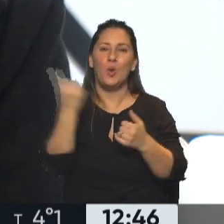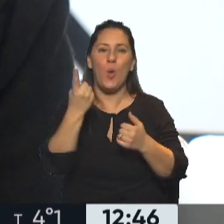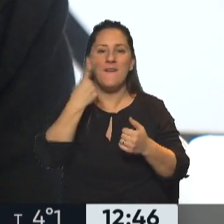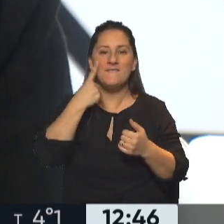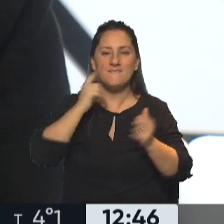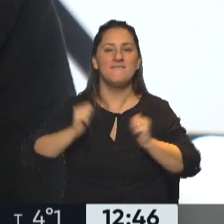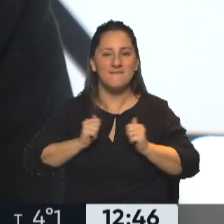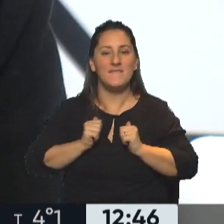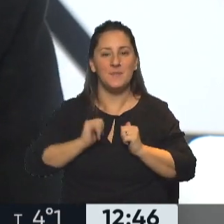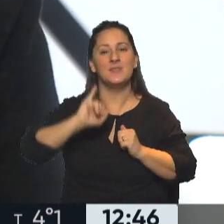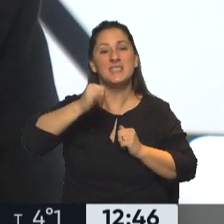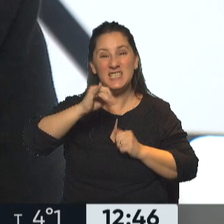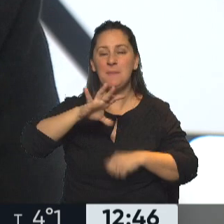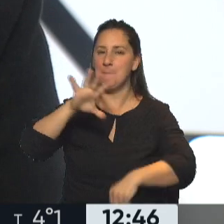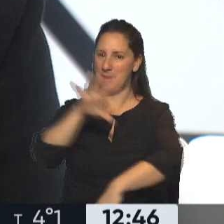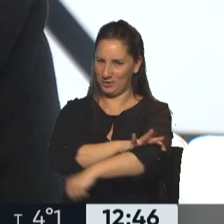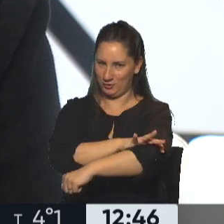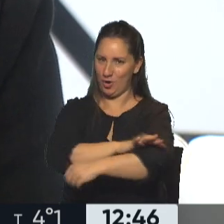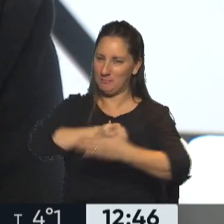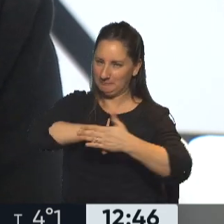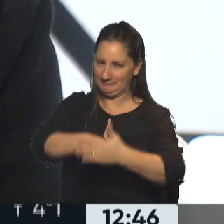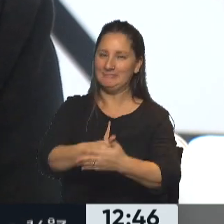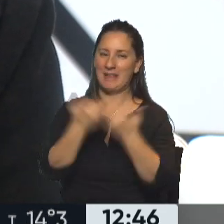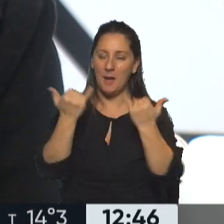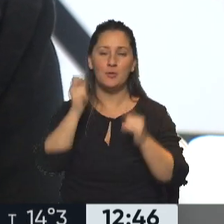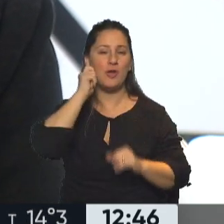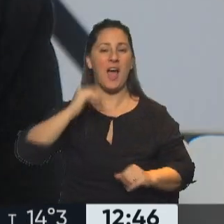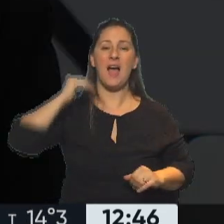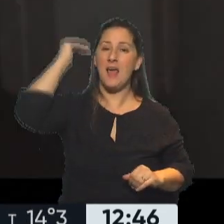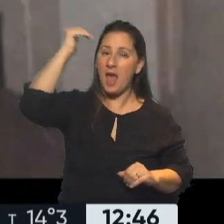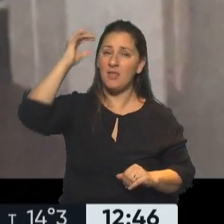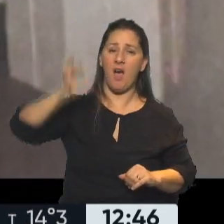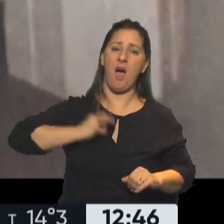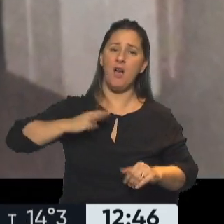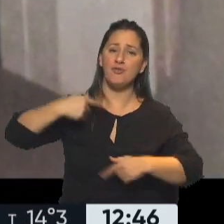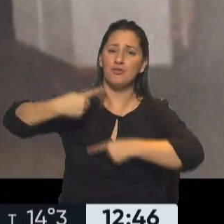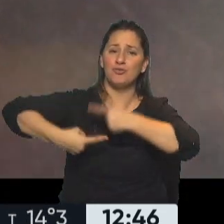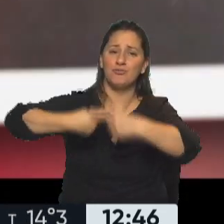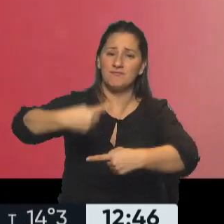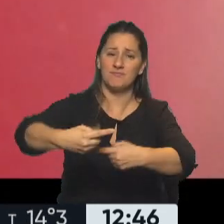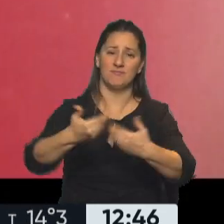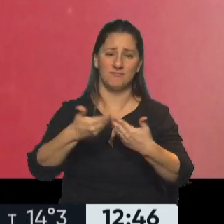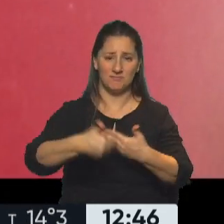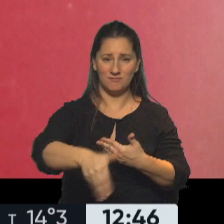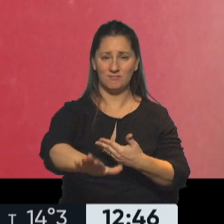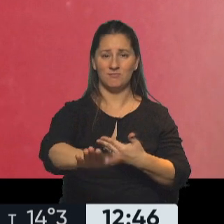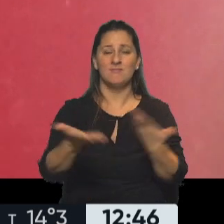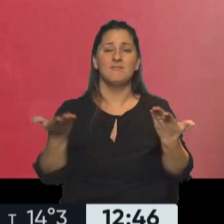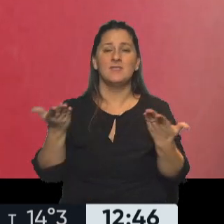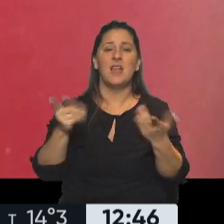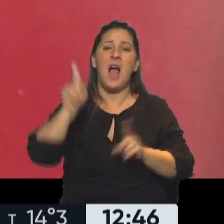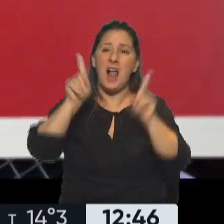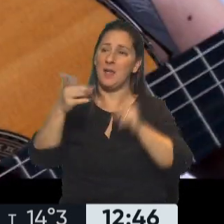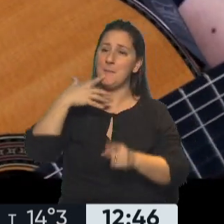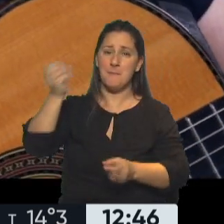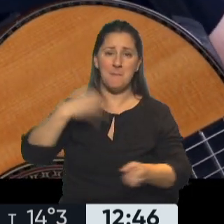una presión para vos. Sí, es una presión, pero ya estoy grande, los años pasan, entonces el que tenga algo que